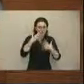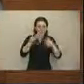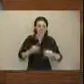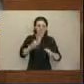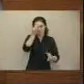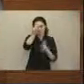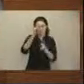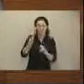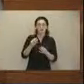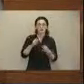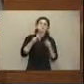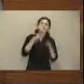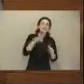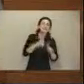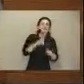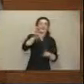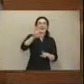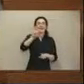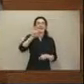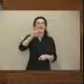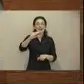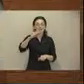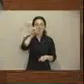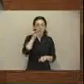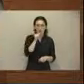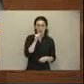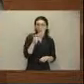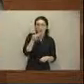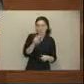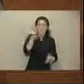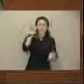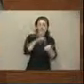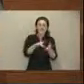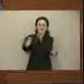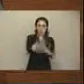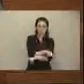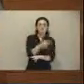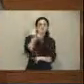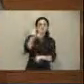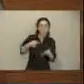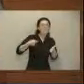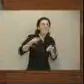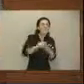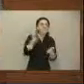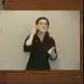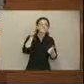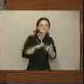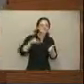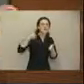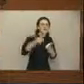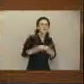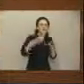que hace referencia al ETAC de Oviedo, al que incluso se le llegó a poner fecha de caducidad. Se le puso fecha de